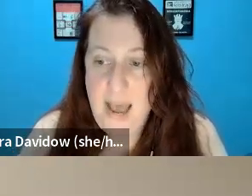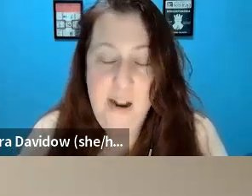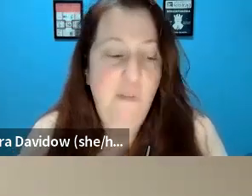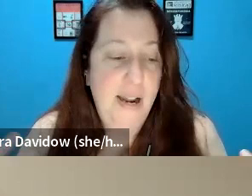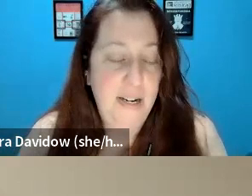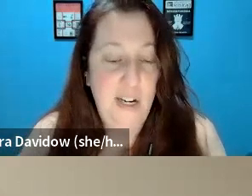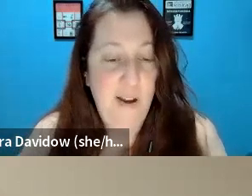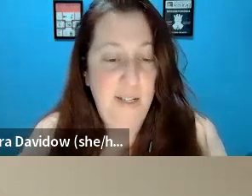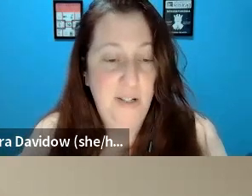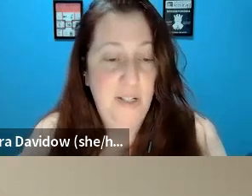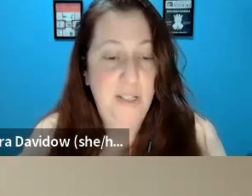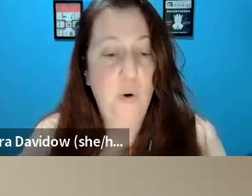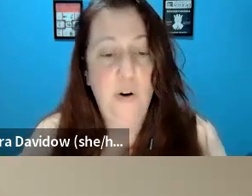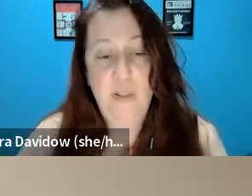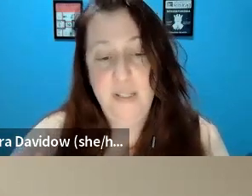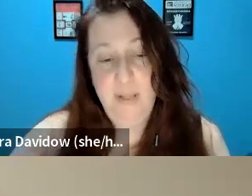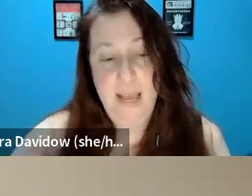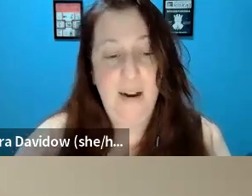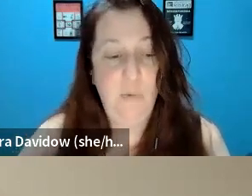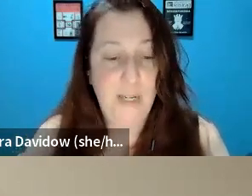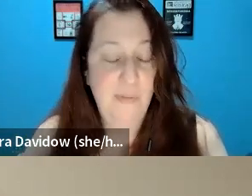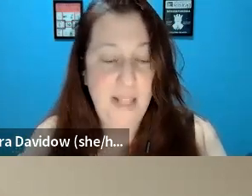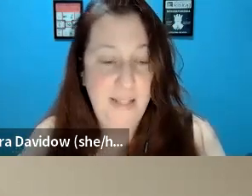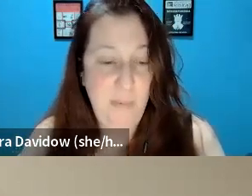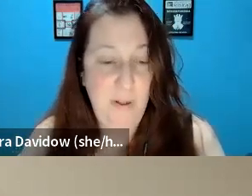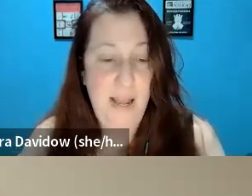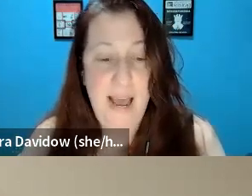realmente no sabemos si esto trabaja.